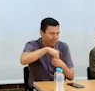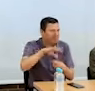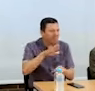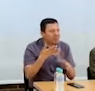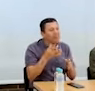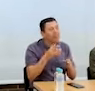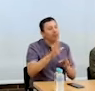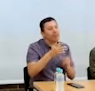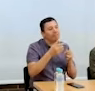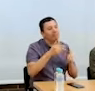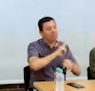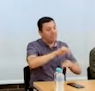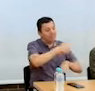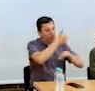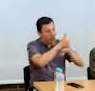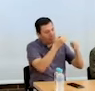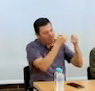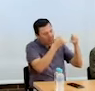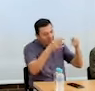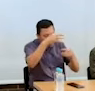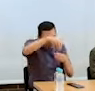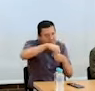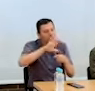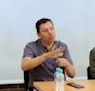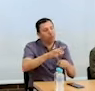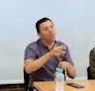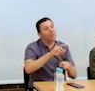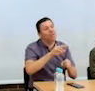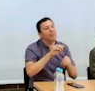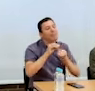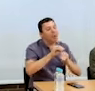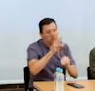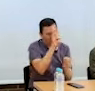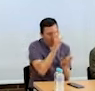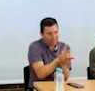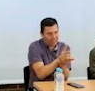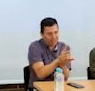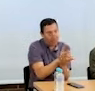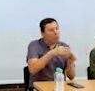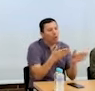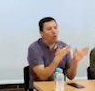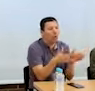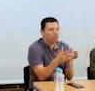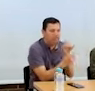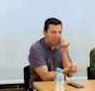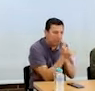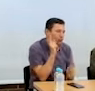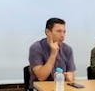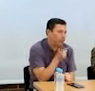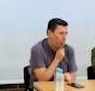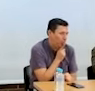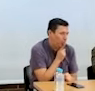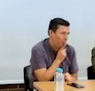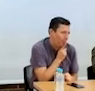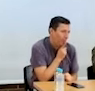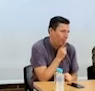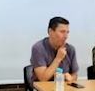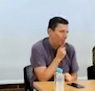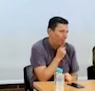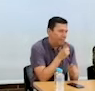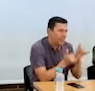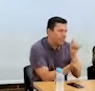y trabajo en la Universidad de Antioquia como docente dentro de un grupo que pertenece a Vicerrectoría de Docencia